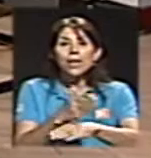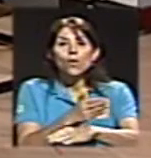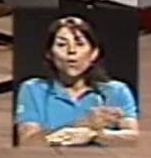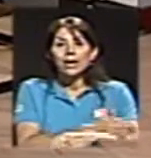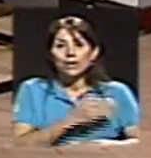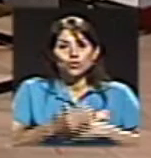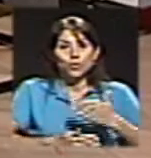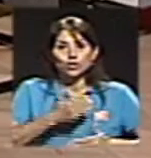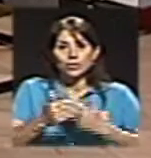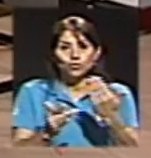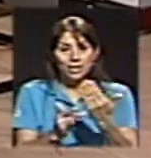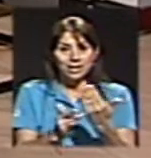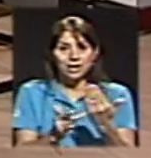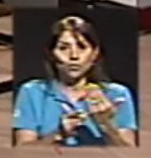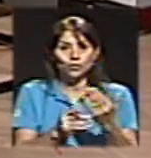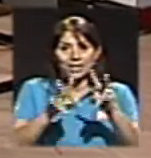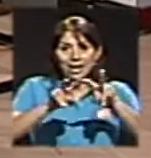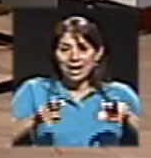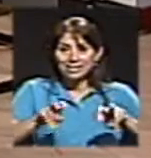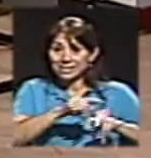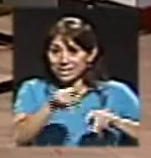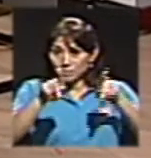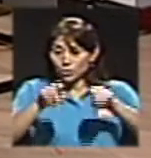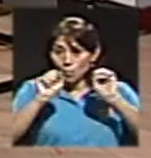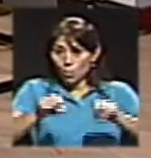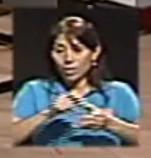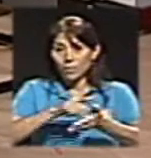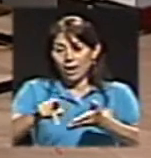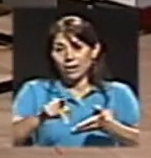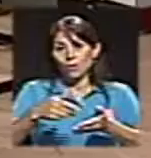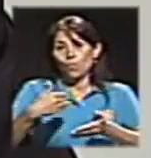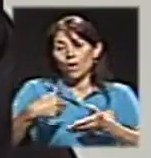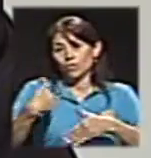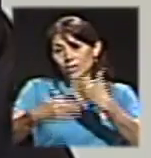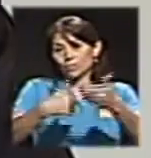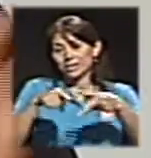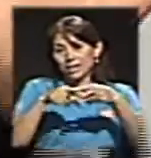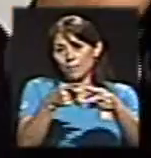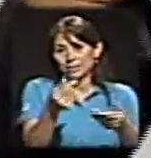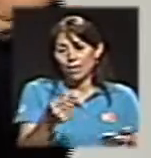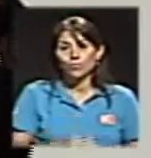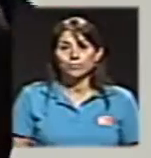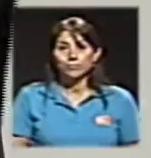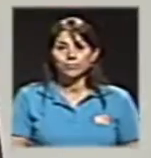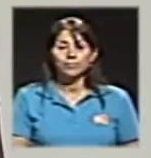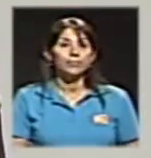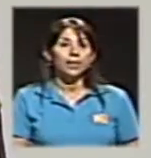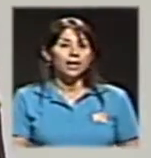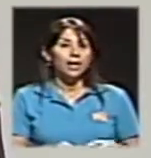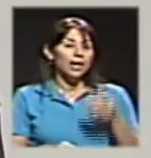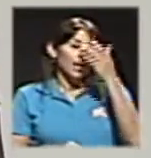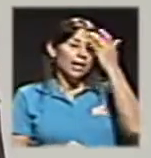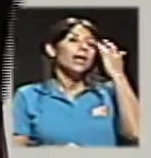esos procesos técnicos de análisis de capacidad de pago para el otorgamiento de sus créditos. Dentro de la óptica del